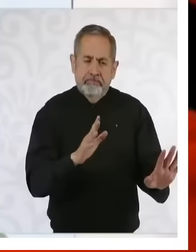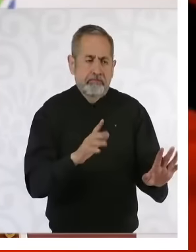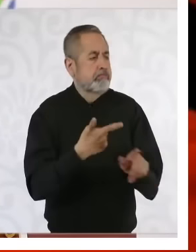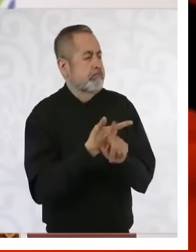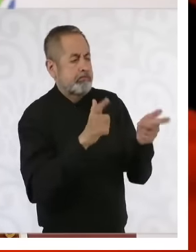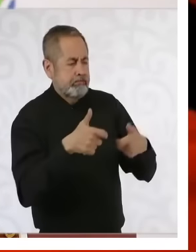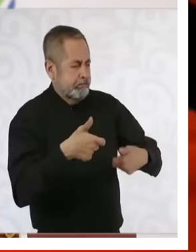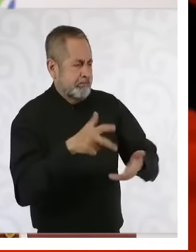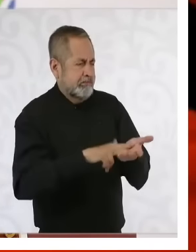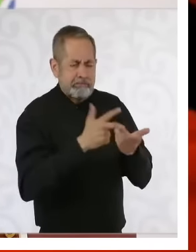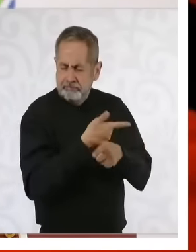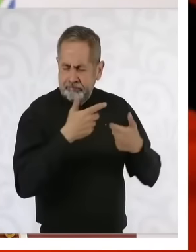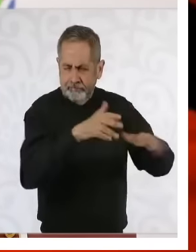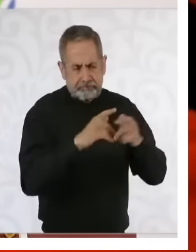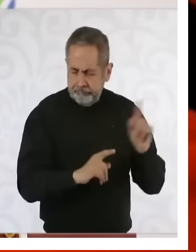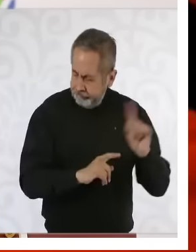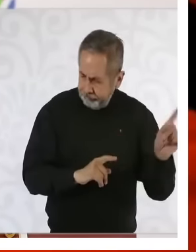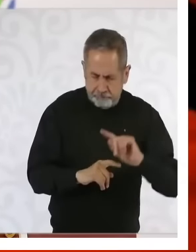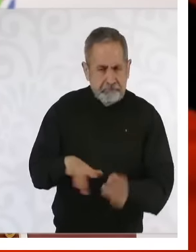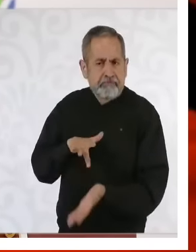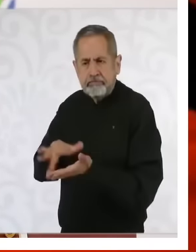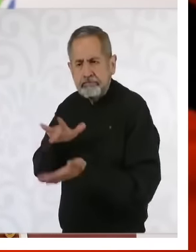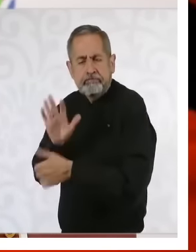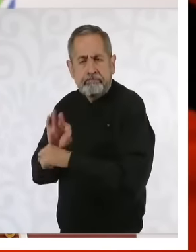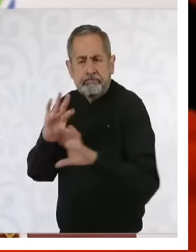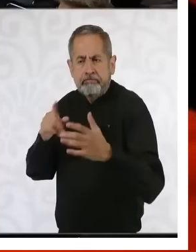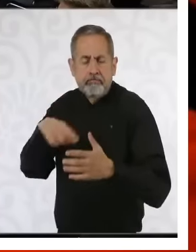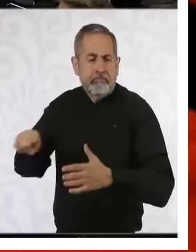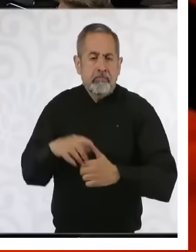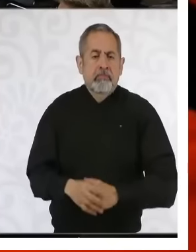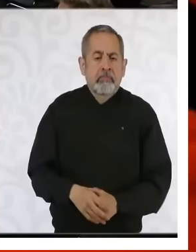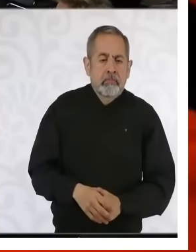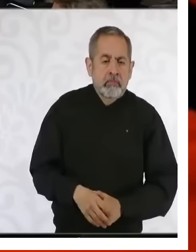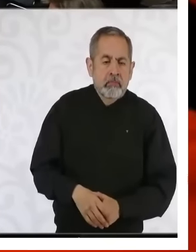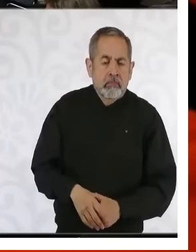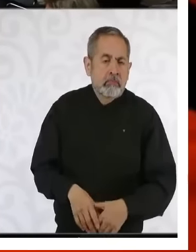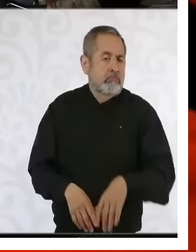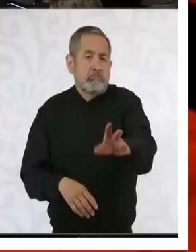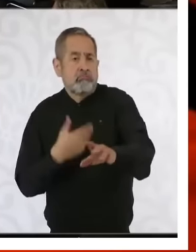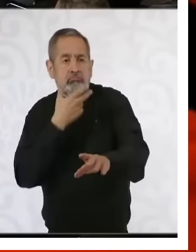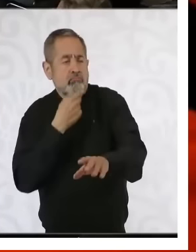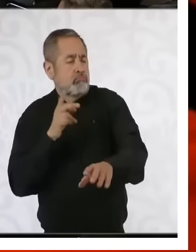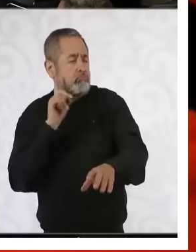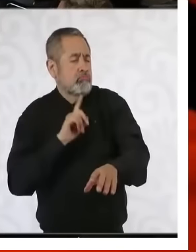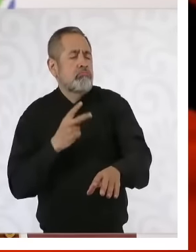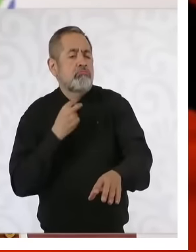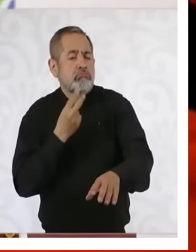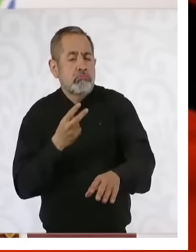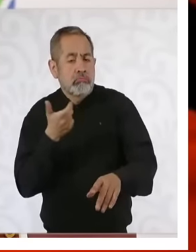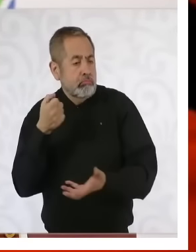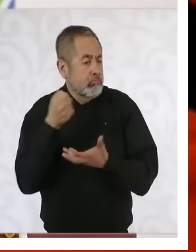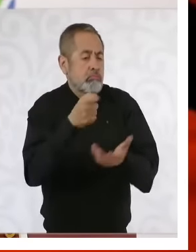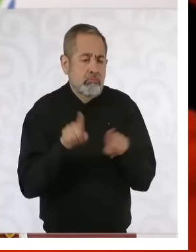y ellos también con economía popular. Ok, entonces de ricos y pobres recibirán el, seguirán recibiendo el subsidio. No es un